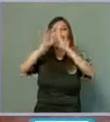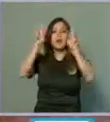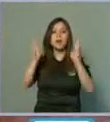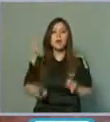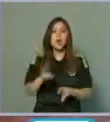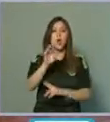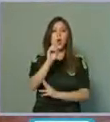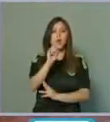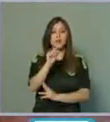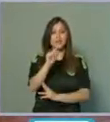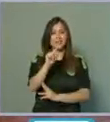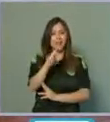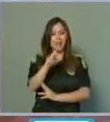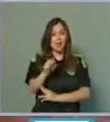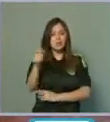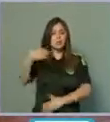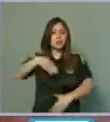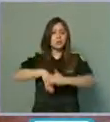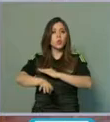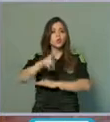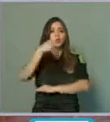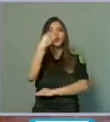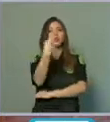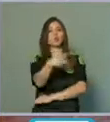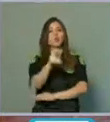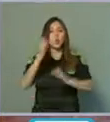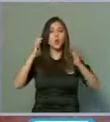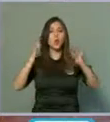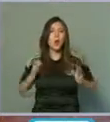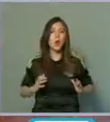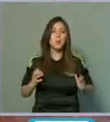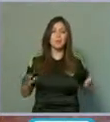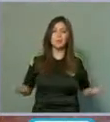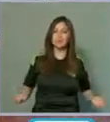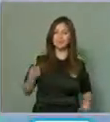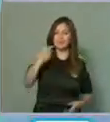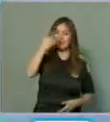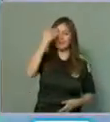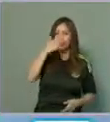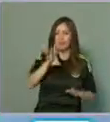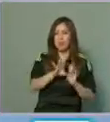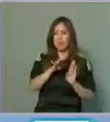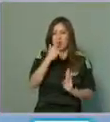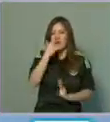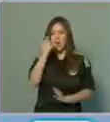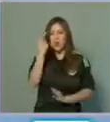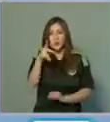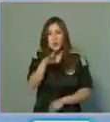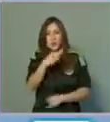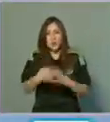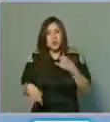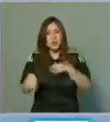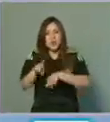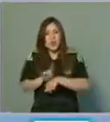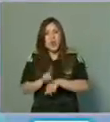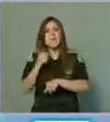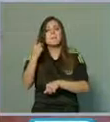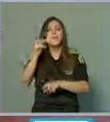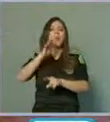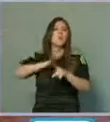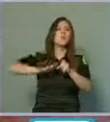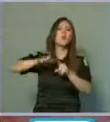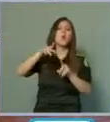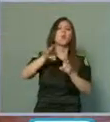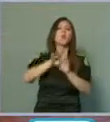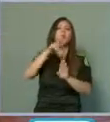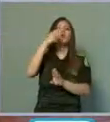como un poco así curioso y un toque tétrico, simpático, que nos remite precisamente al universo chejoviano. El universo